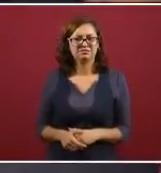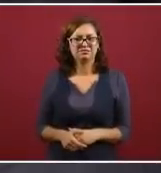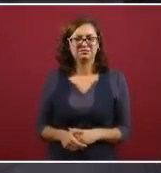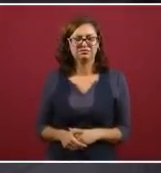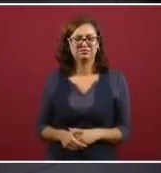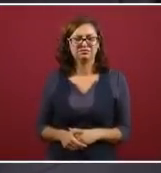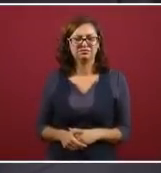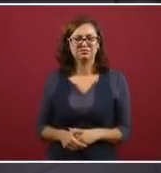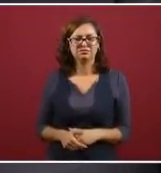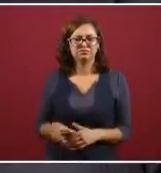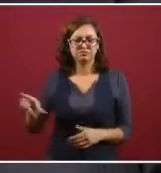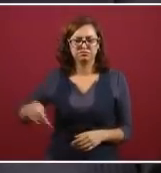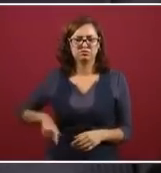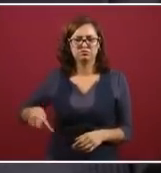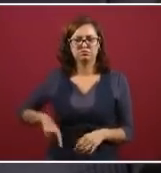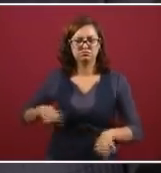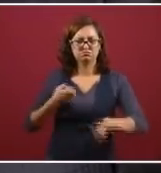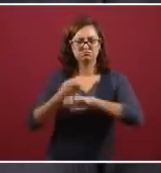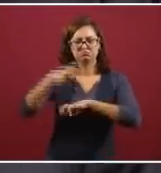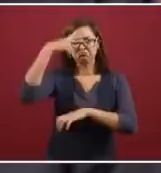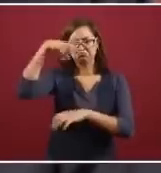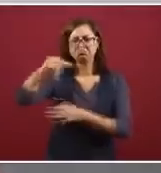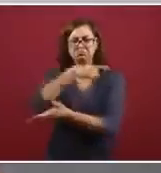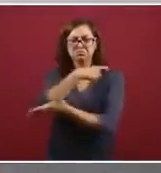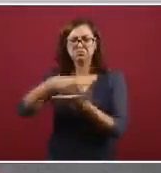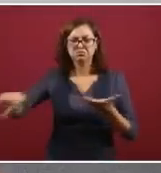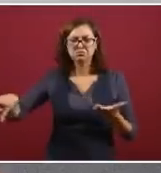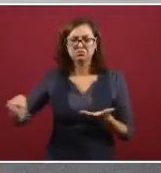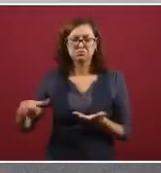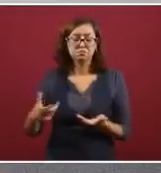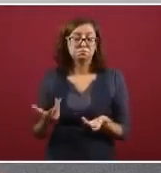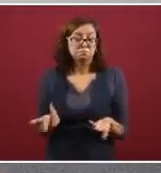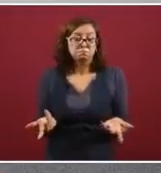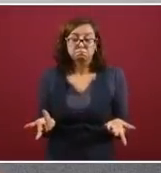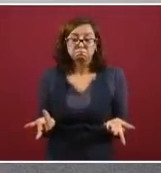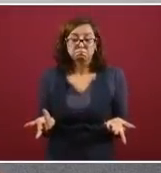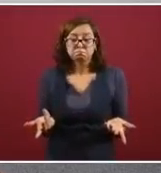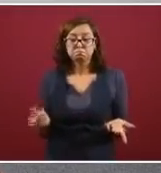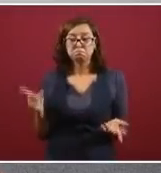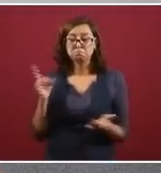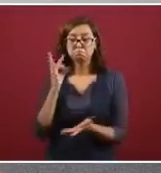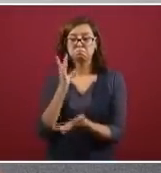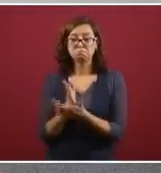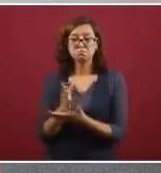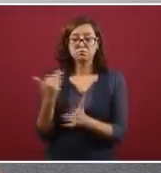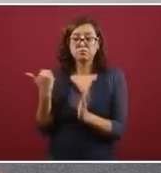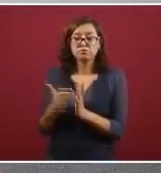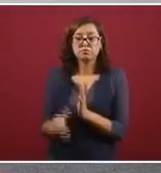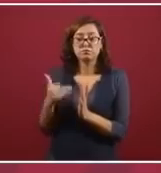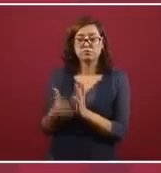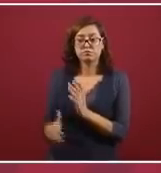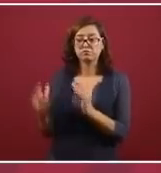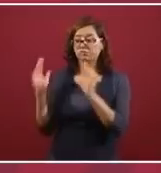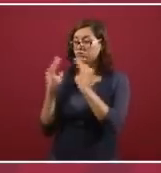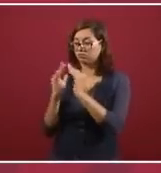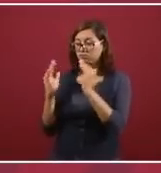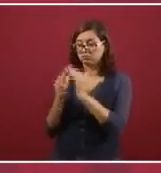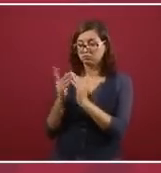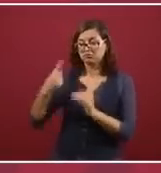al gobierno del Estado de México. Entonces, lo que dejaron fue la casa, así la